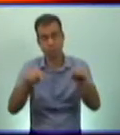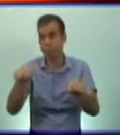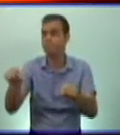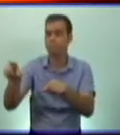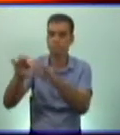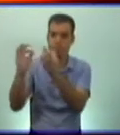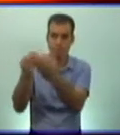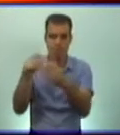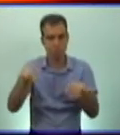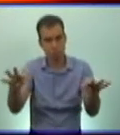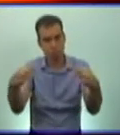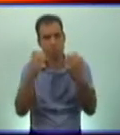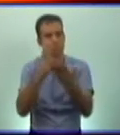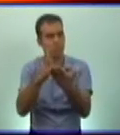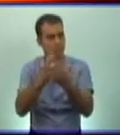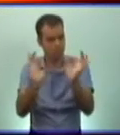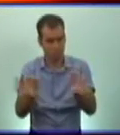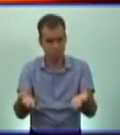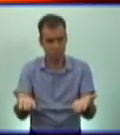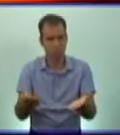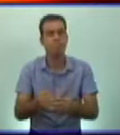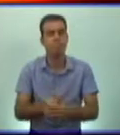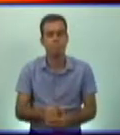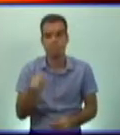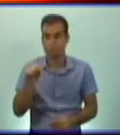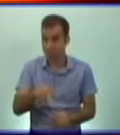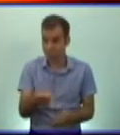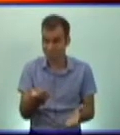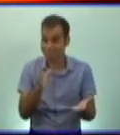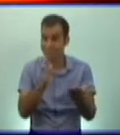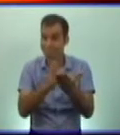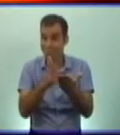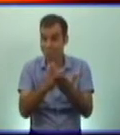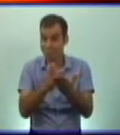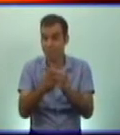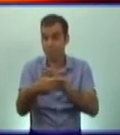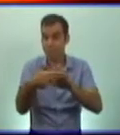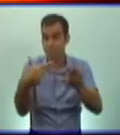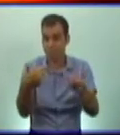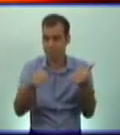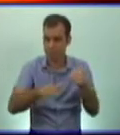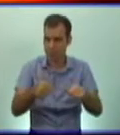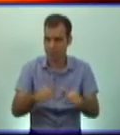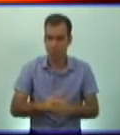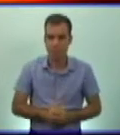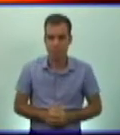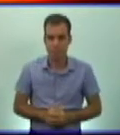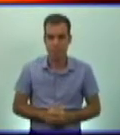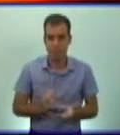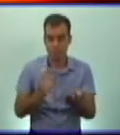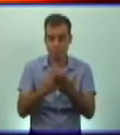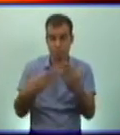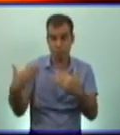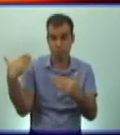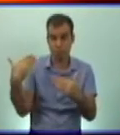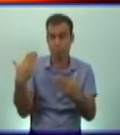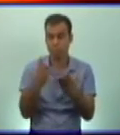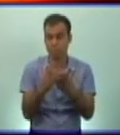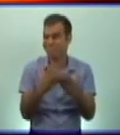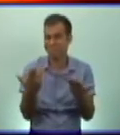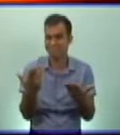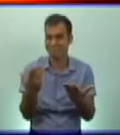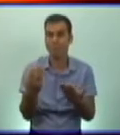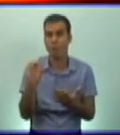preparación. Sean todos bienvenidos a este encuentro con la química. En clases anteriores estudiamos que el